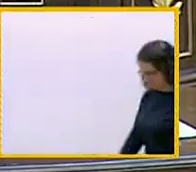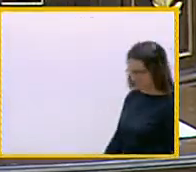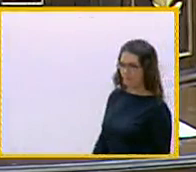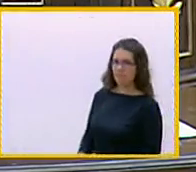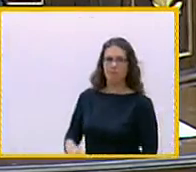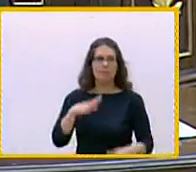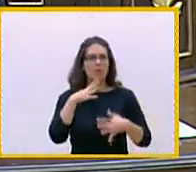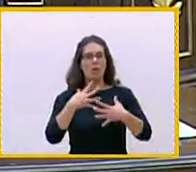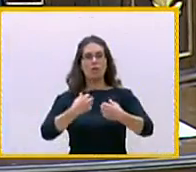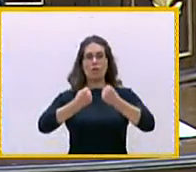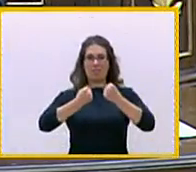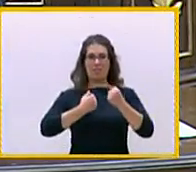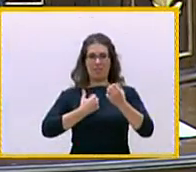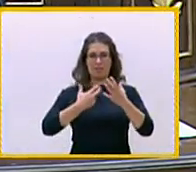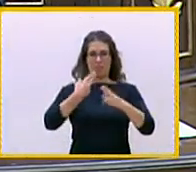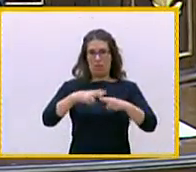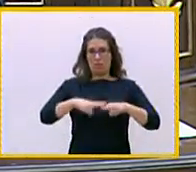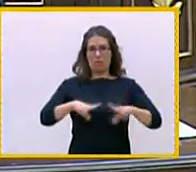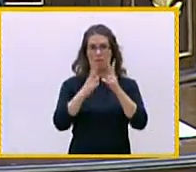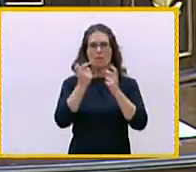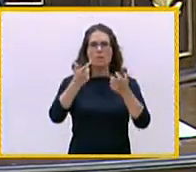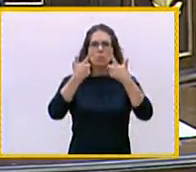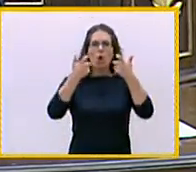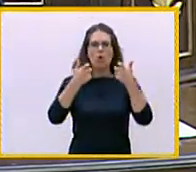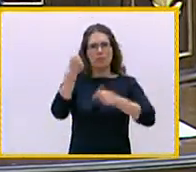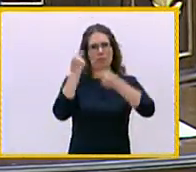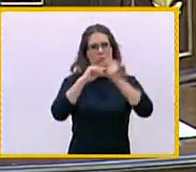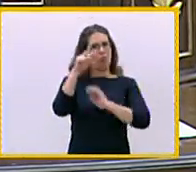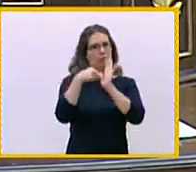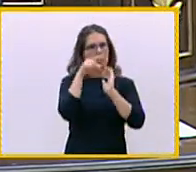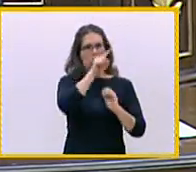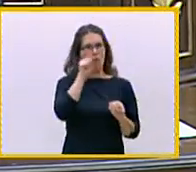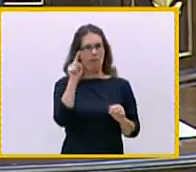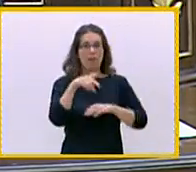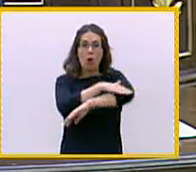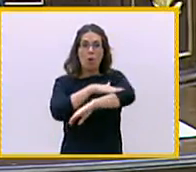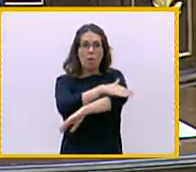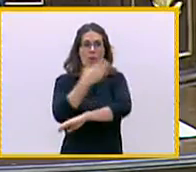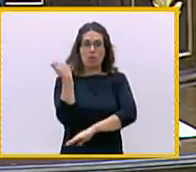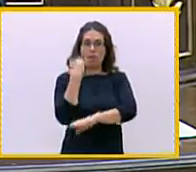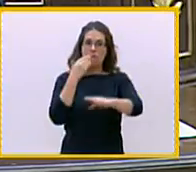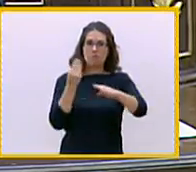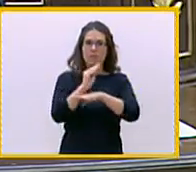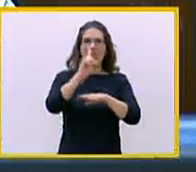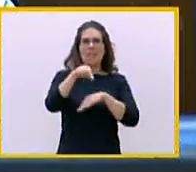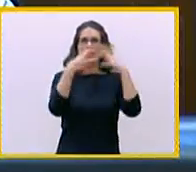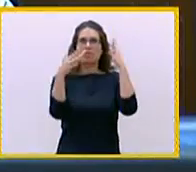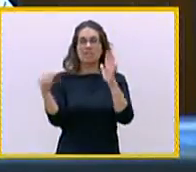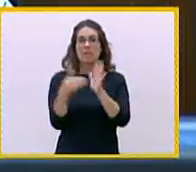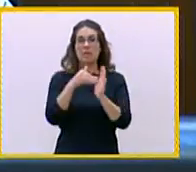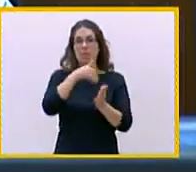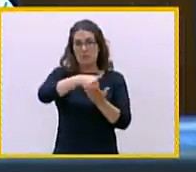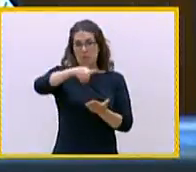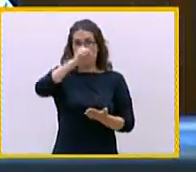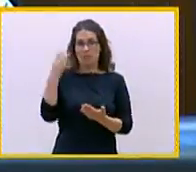en el presupuesto asignado en 2011. El Gobierno ha dedicado más de 180.000 millones de euros a políticas sociales. Esta